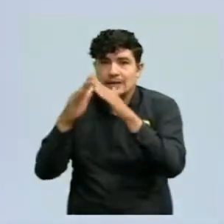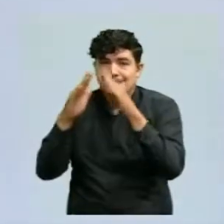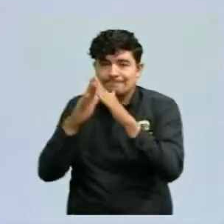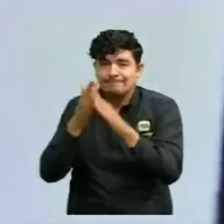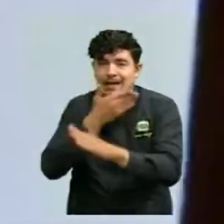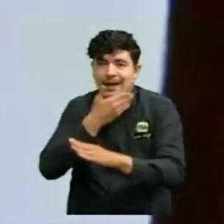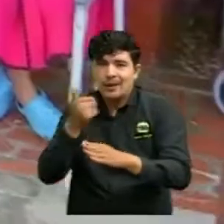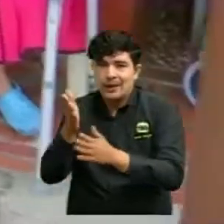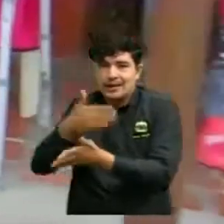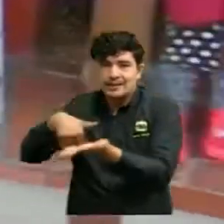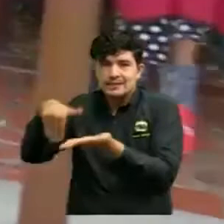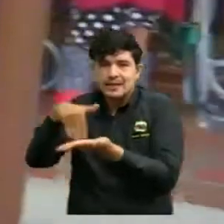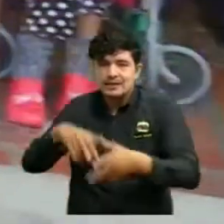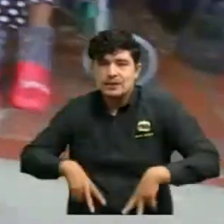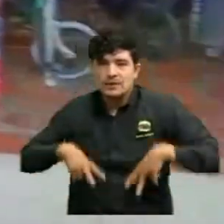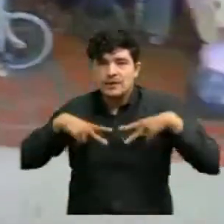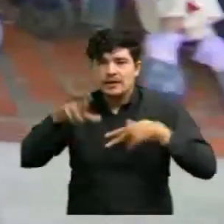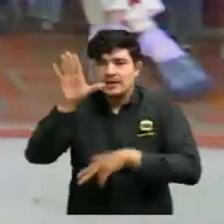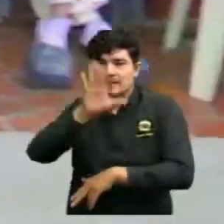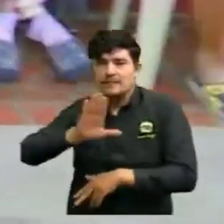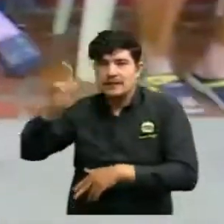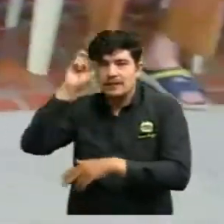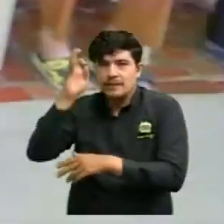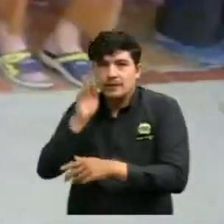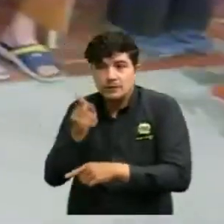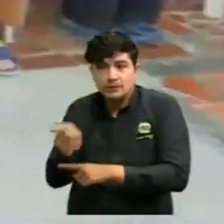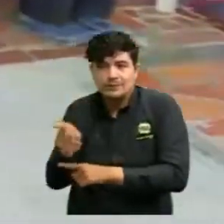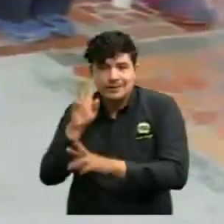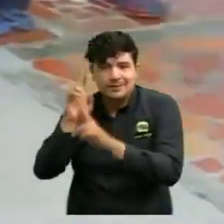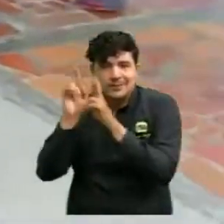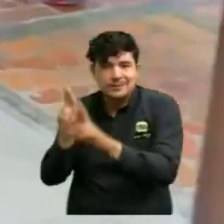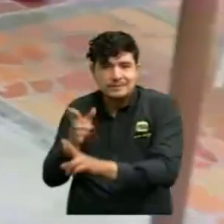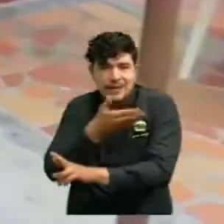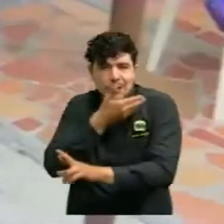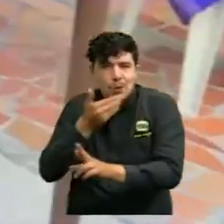los mejores centros vidas de la región por su cuidado y el mantenimiento